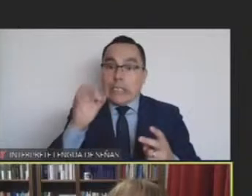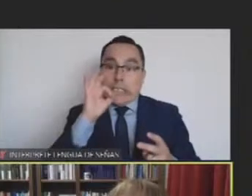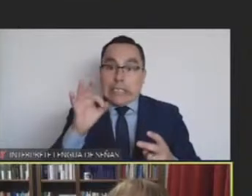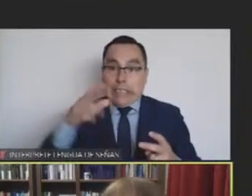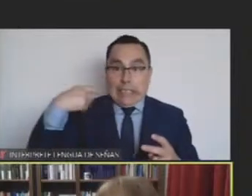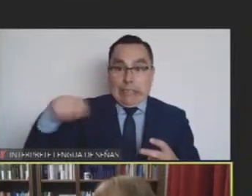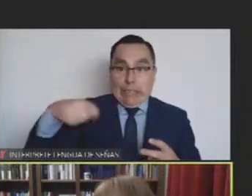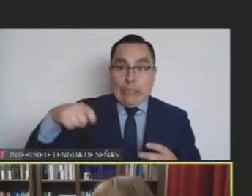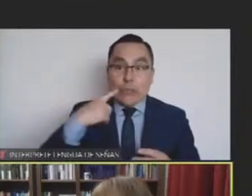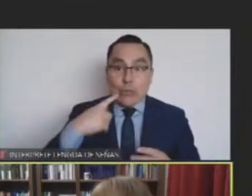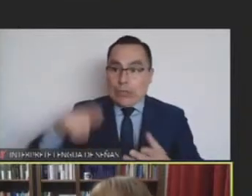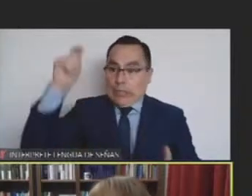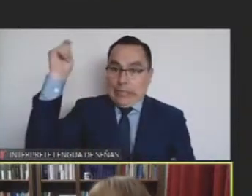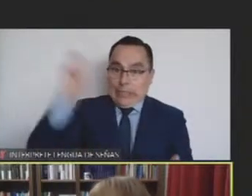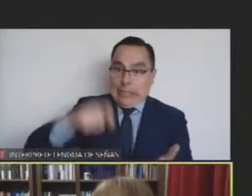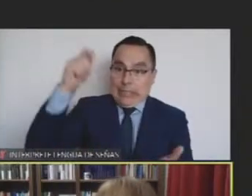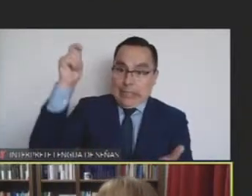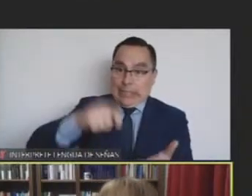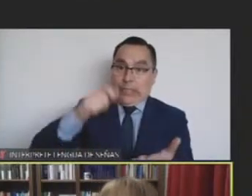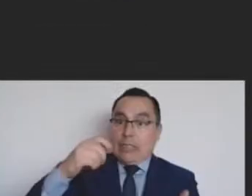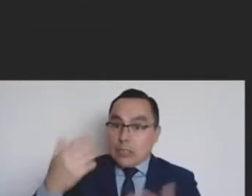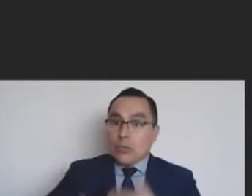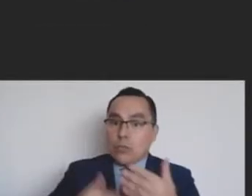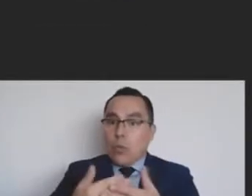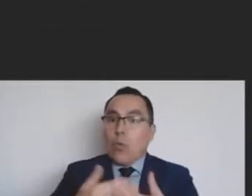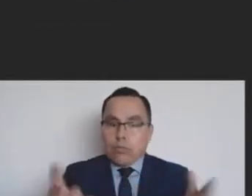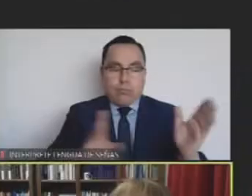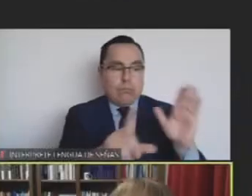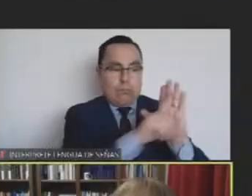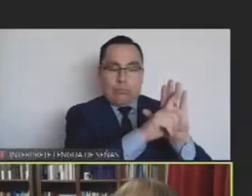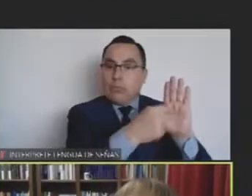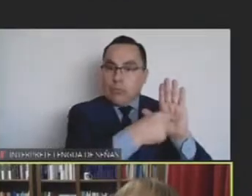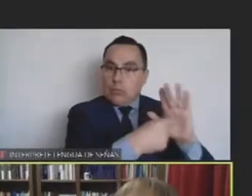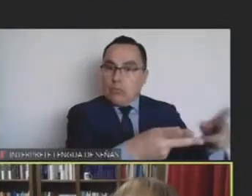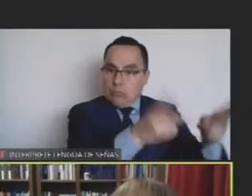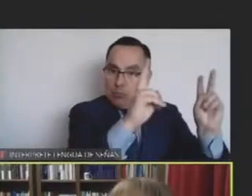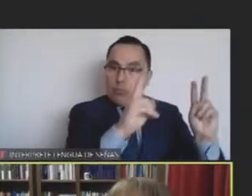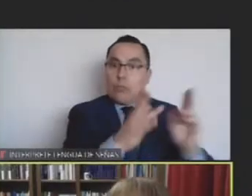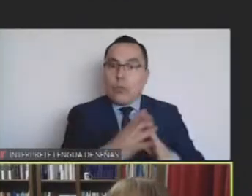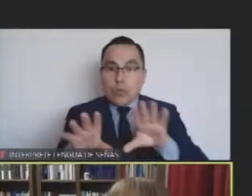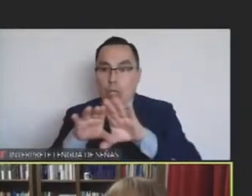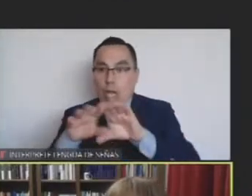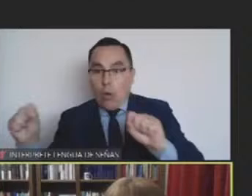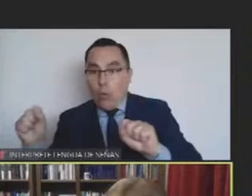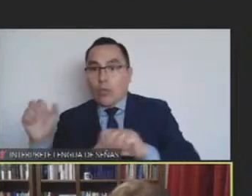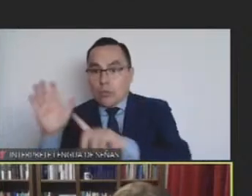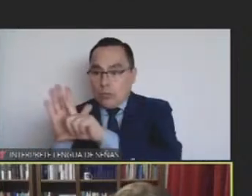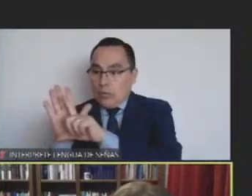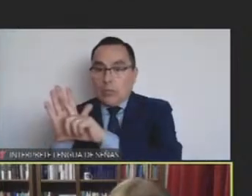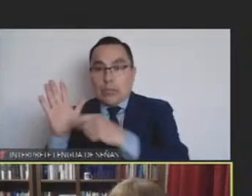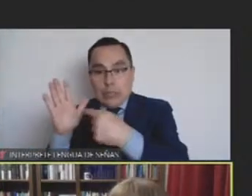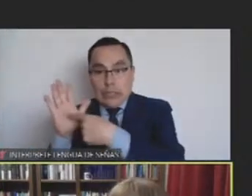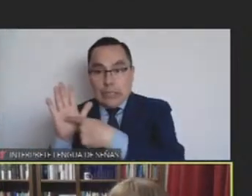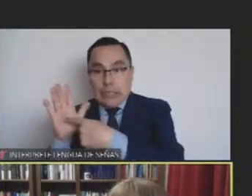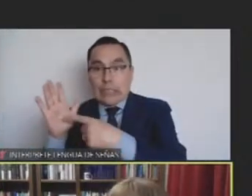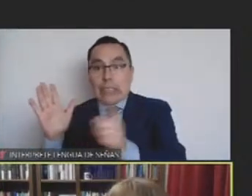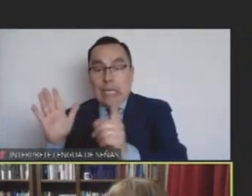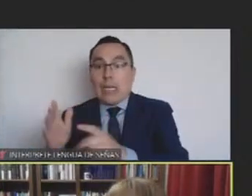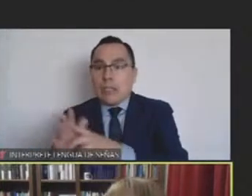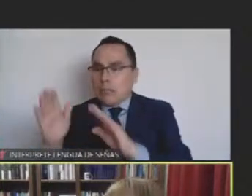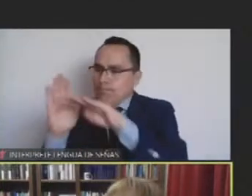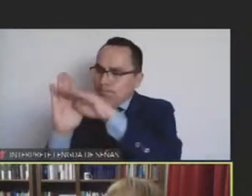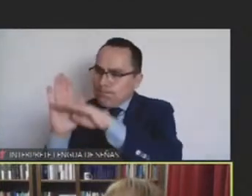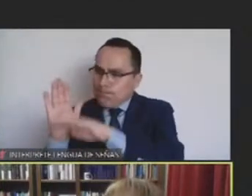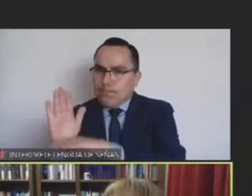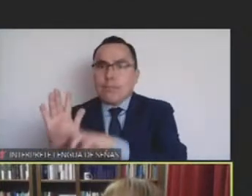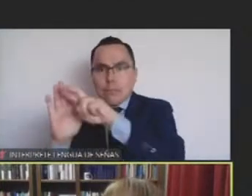sentencia se haga, por supuesto, de acuerdo al derecho vigente, pero también se haga de acuerdo a las pautas, porque el derecho vigente es un